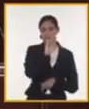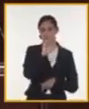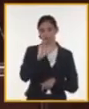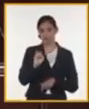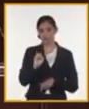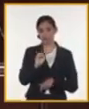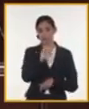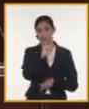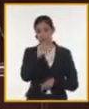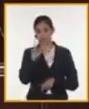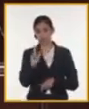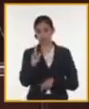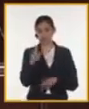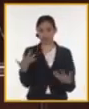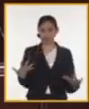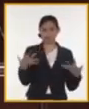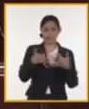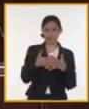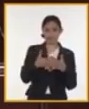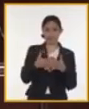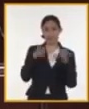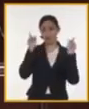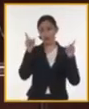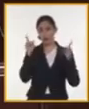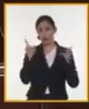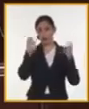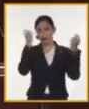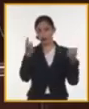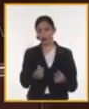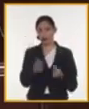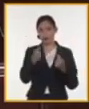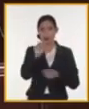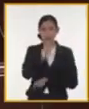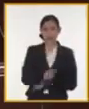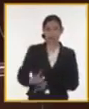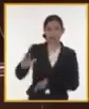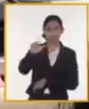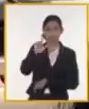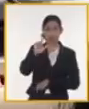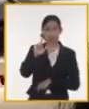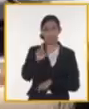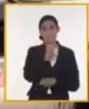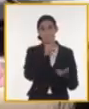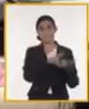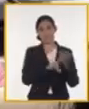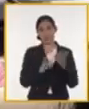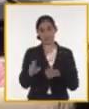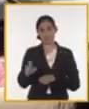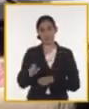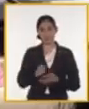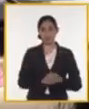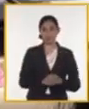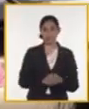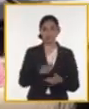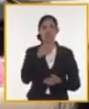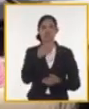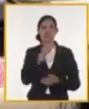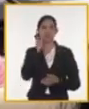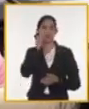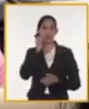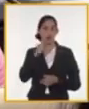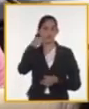los lineamientos de la política económica y social del Partido de la Revolución se integraron. En la Fiscalía, que es el órgano al